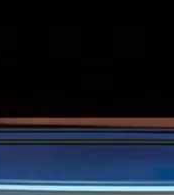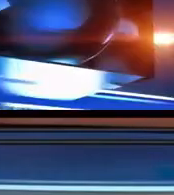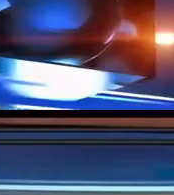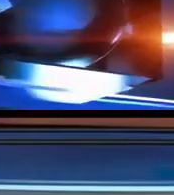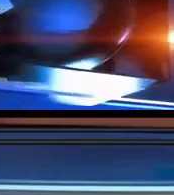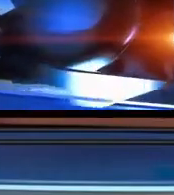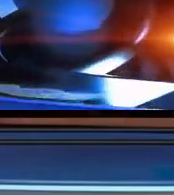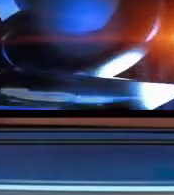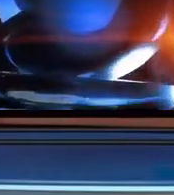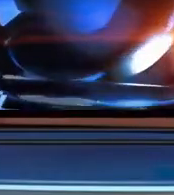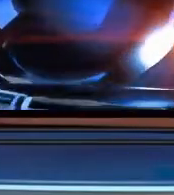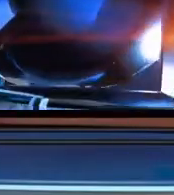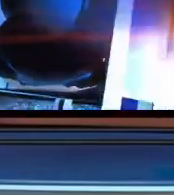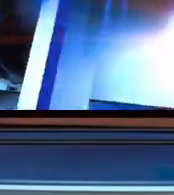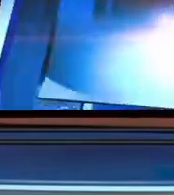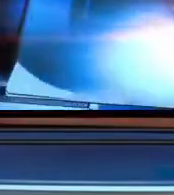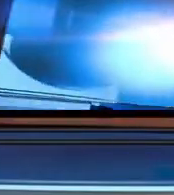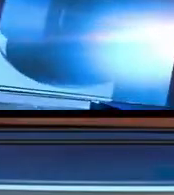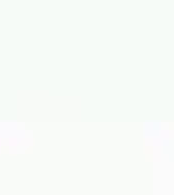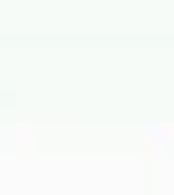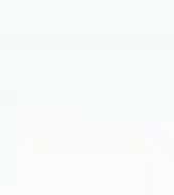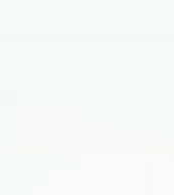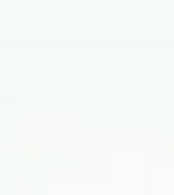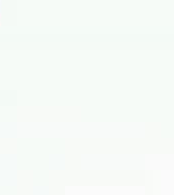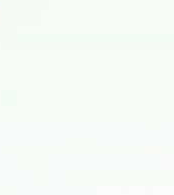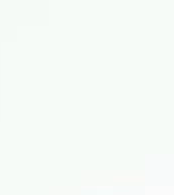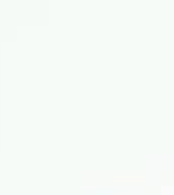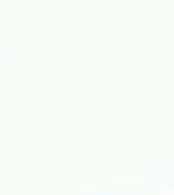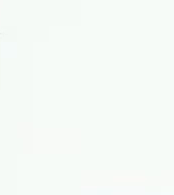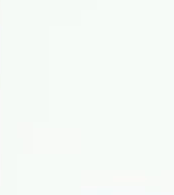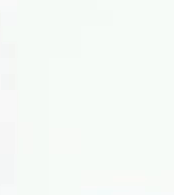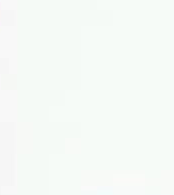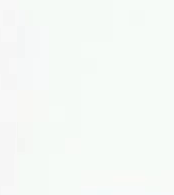y decía lo siguiente en un punto de prensa.